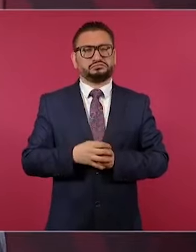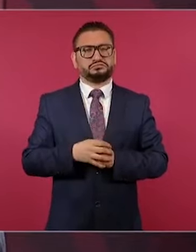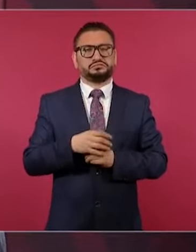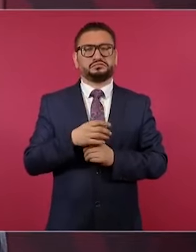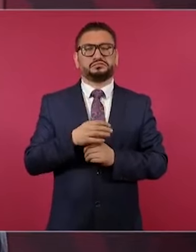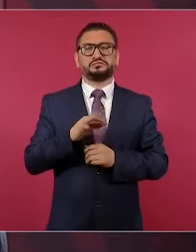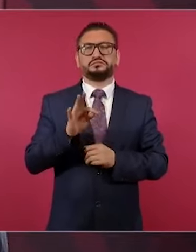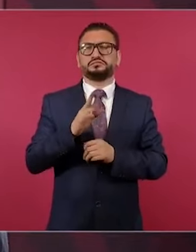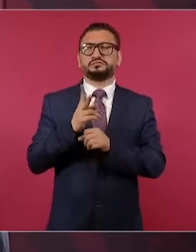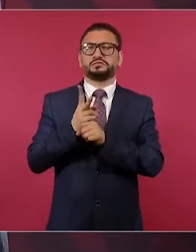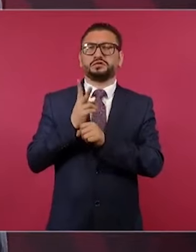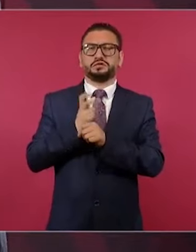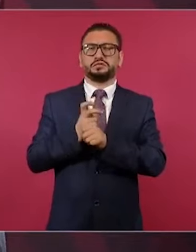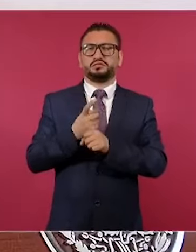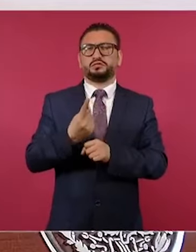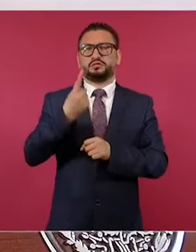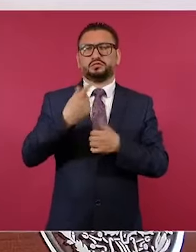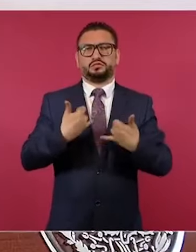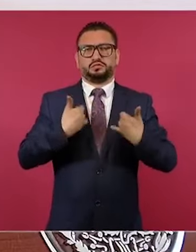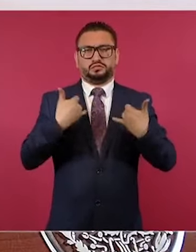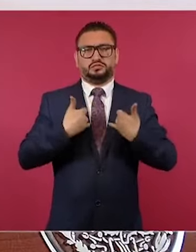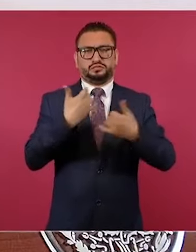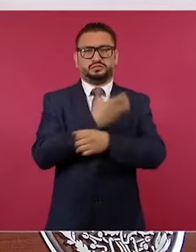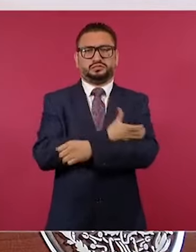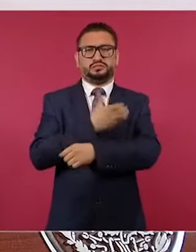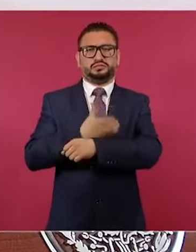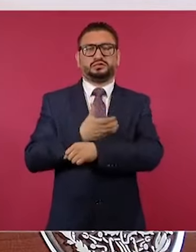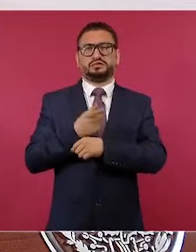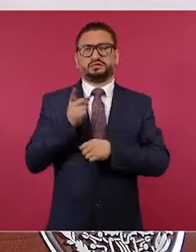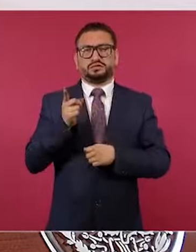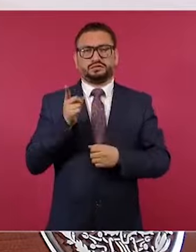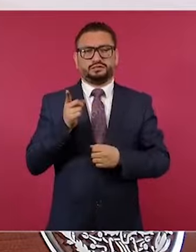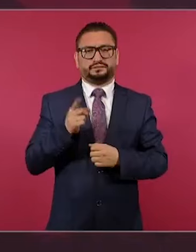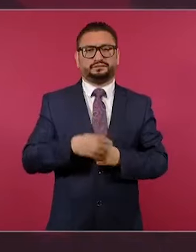invitar a un joven compañero, un